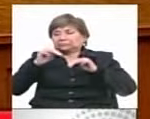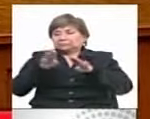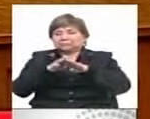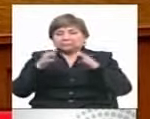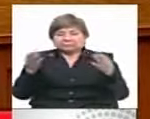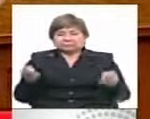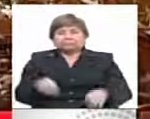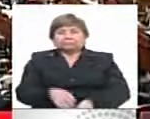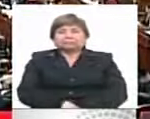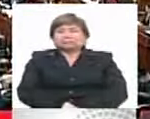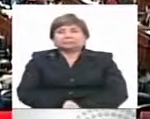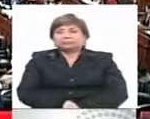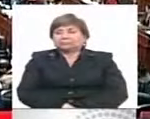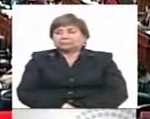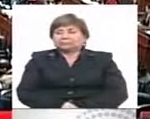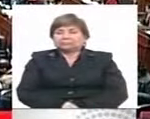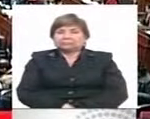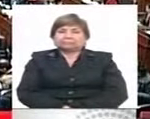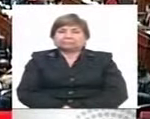abiertos.